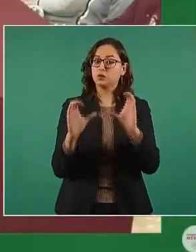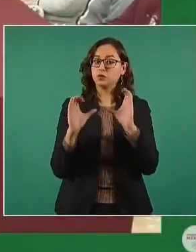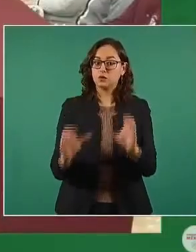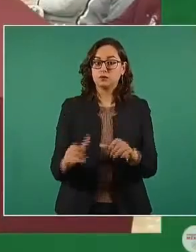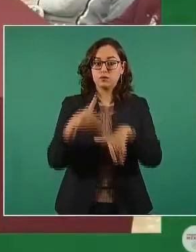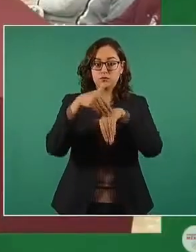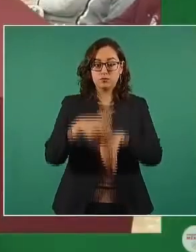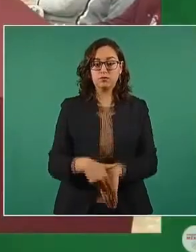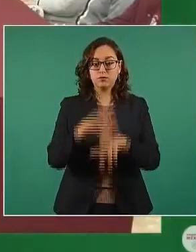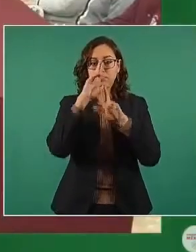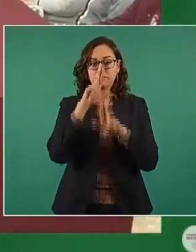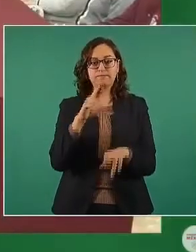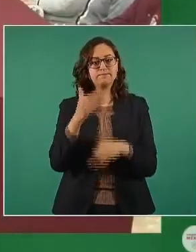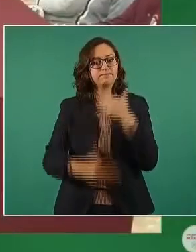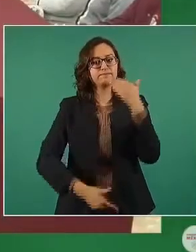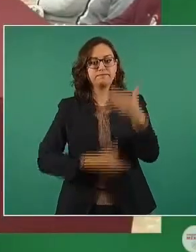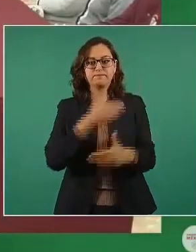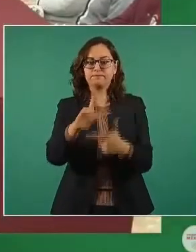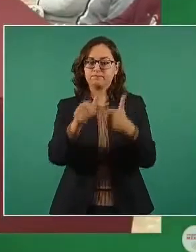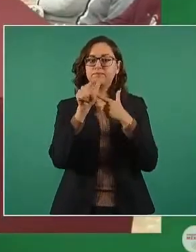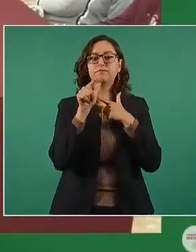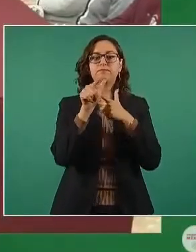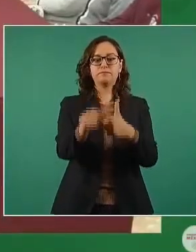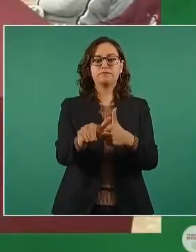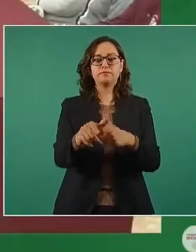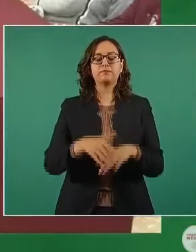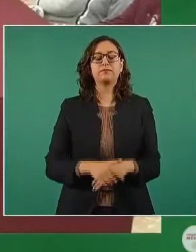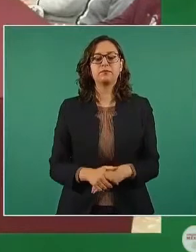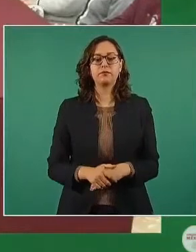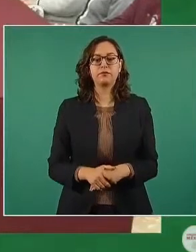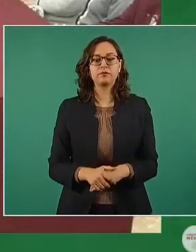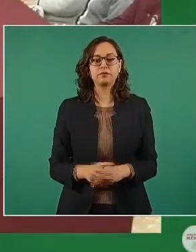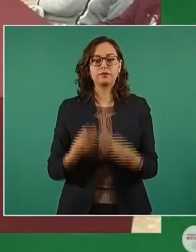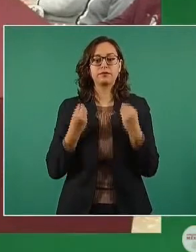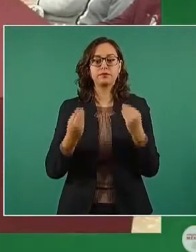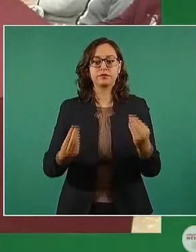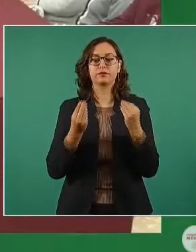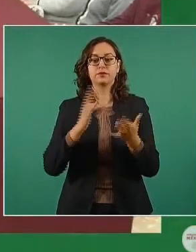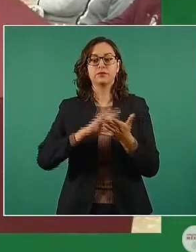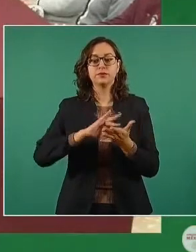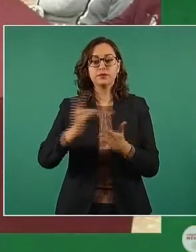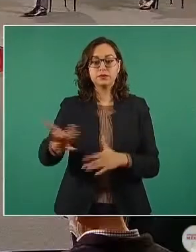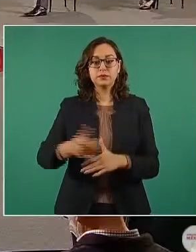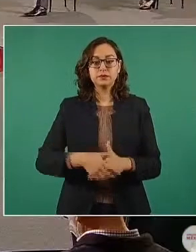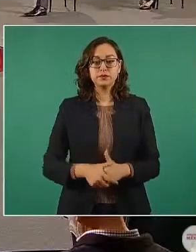todos. Y adelante, gobernador de Puebla. Muchas gracias.